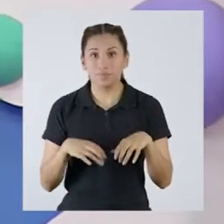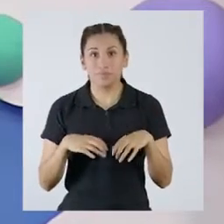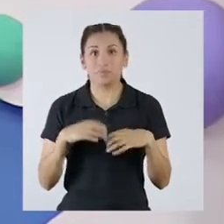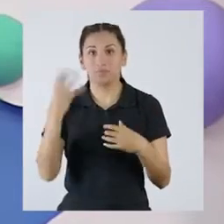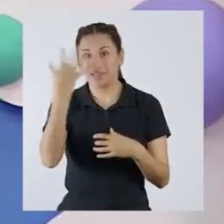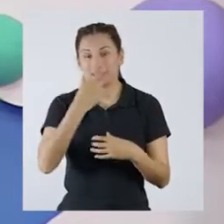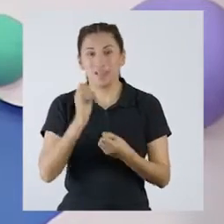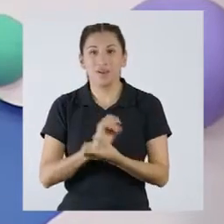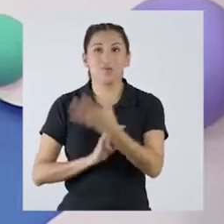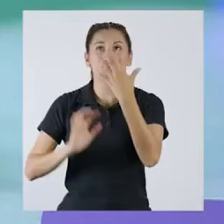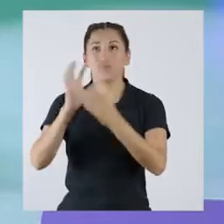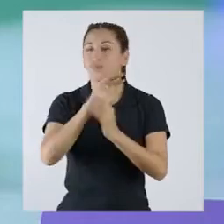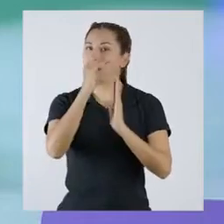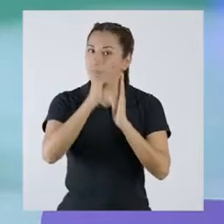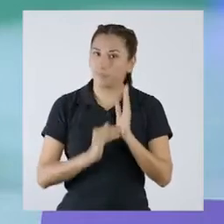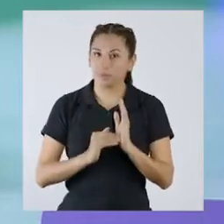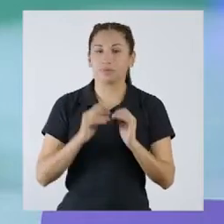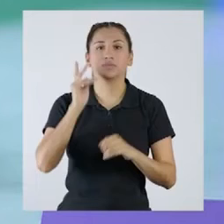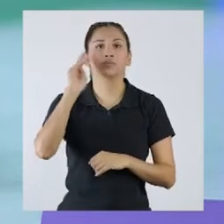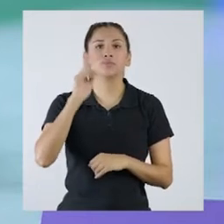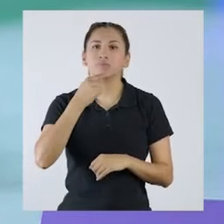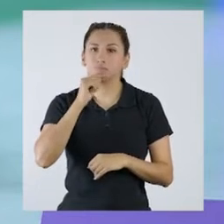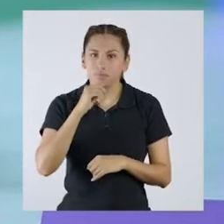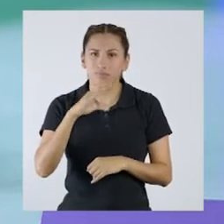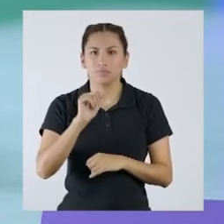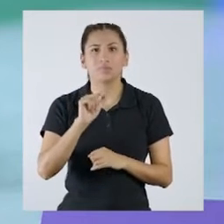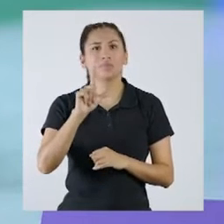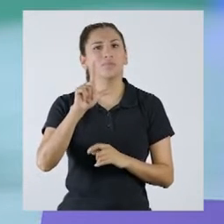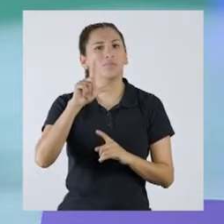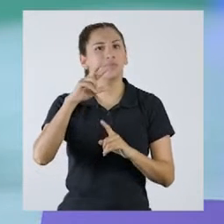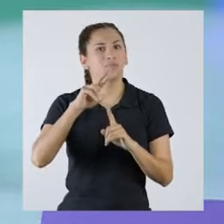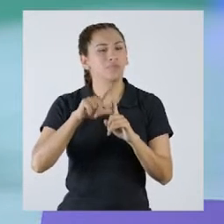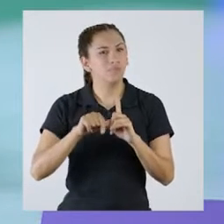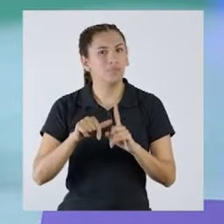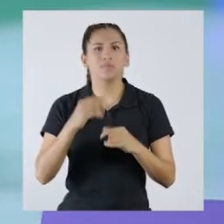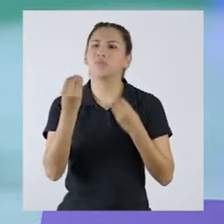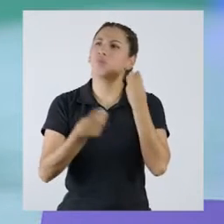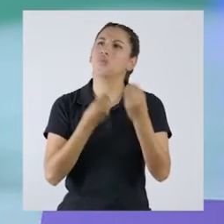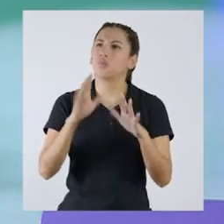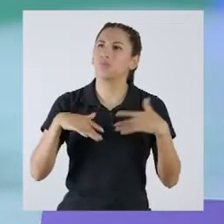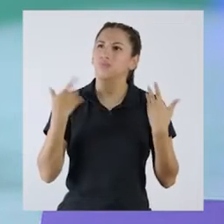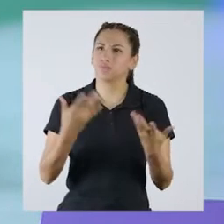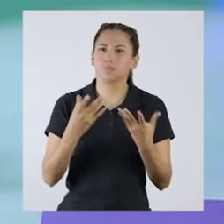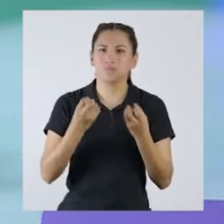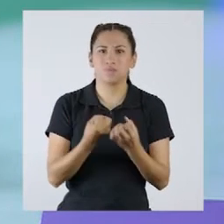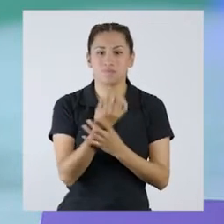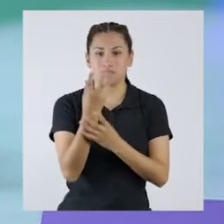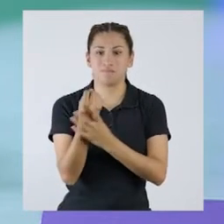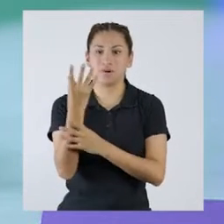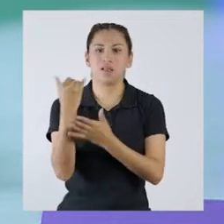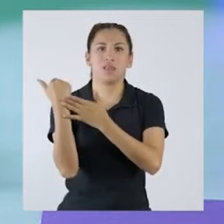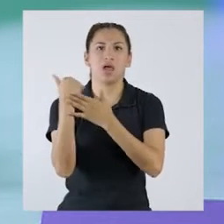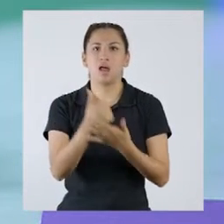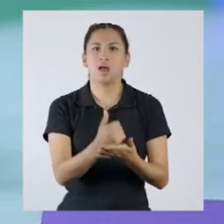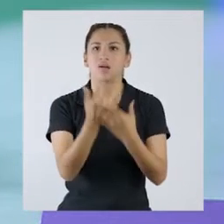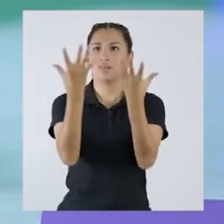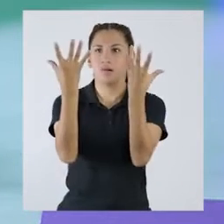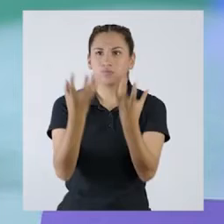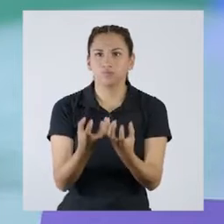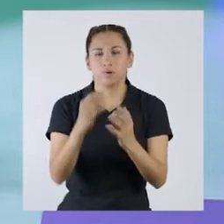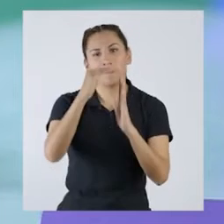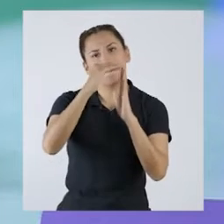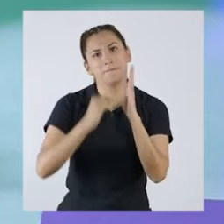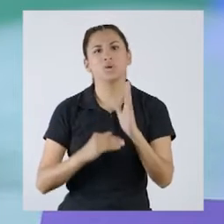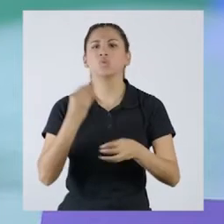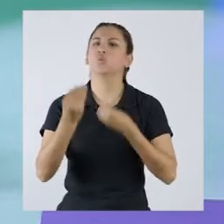de dióxido de carbono. Profesora Carla, pero exactamente de qué manera las plantas contribuyen a disminuir el incremento